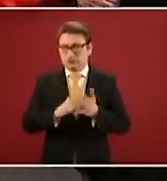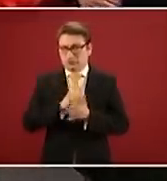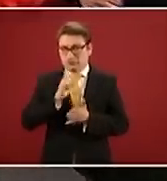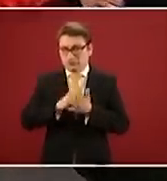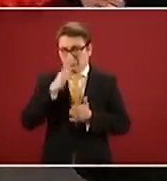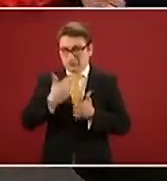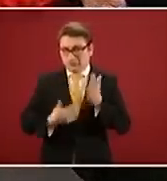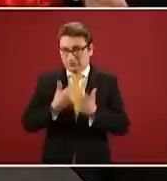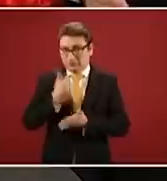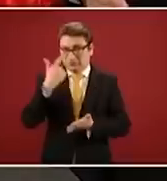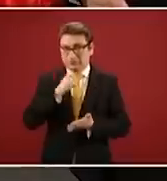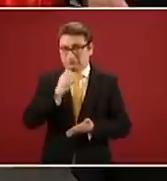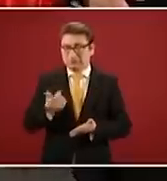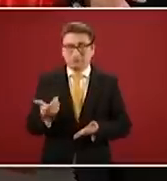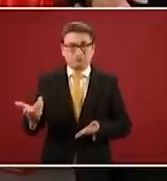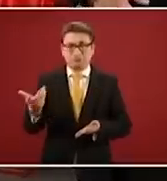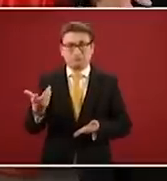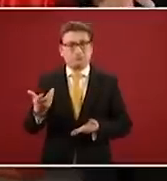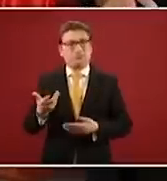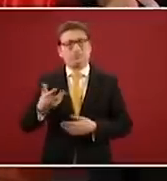Es que es de veras